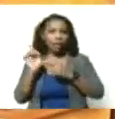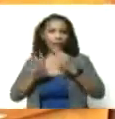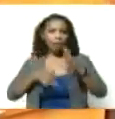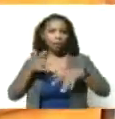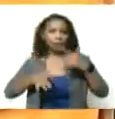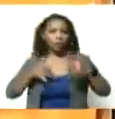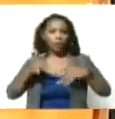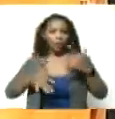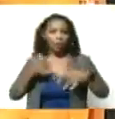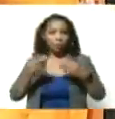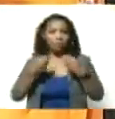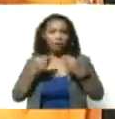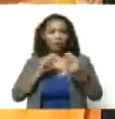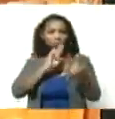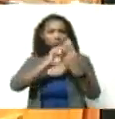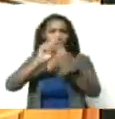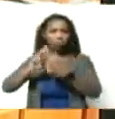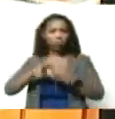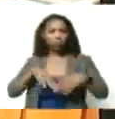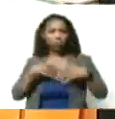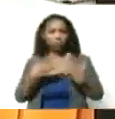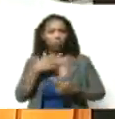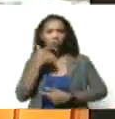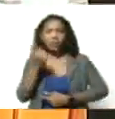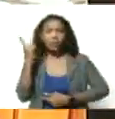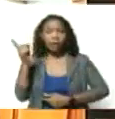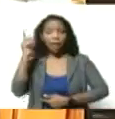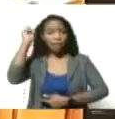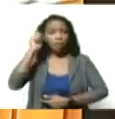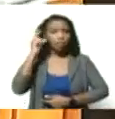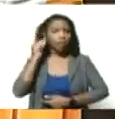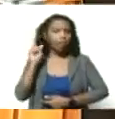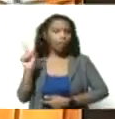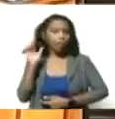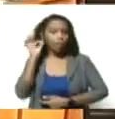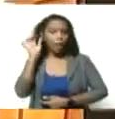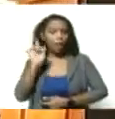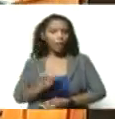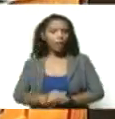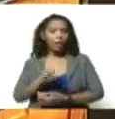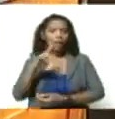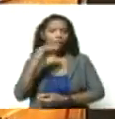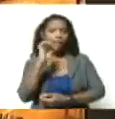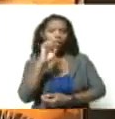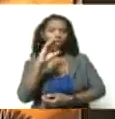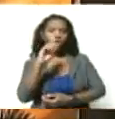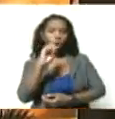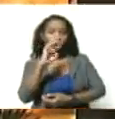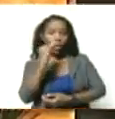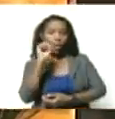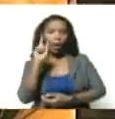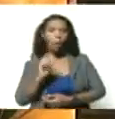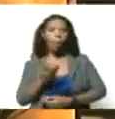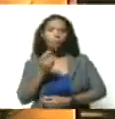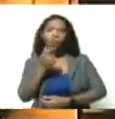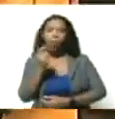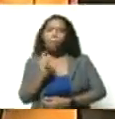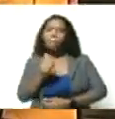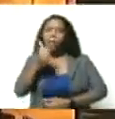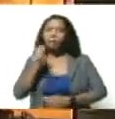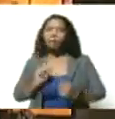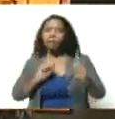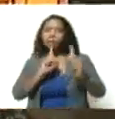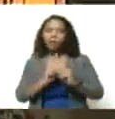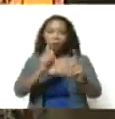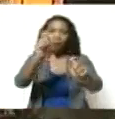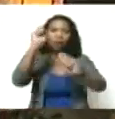actos, para conocer, como lo decía la diputada Victoria Mata, un poco más de cerca ese legado,